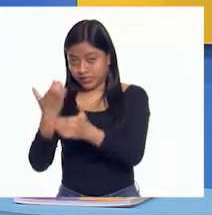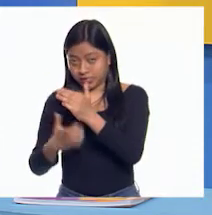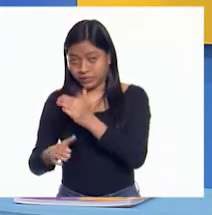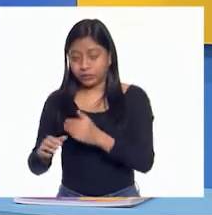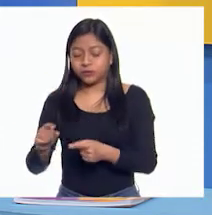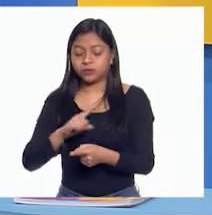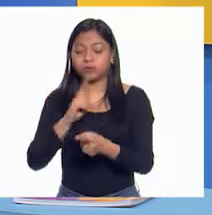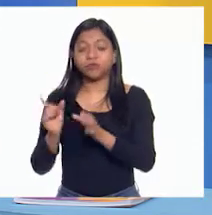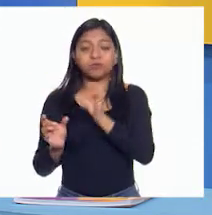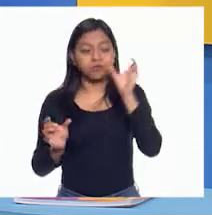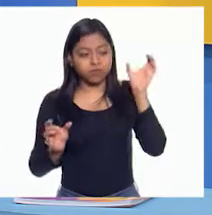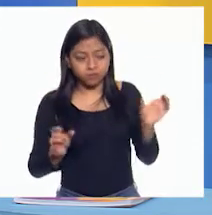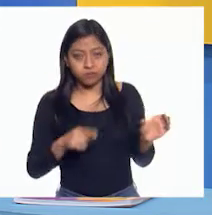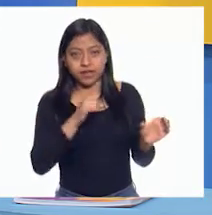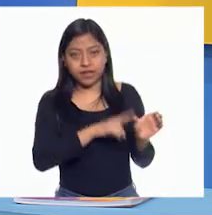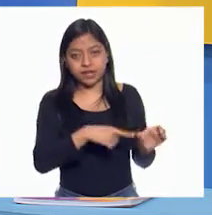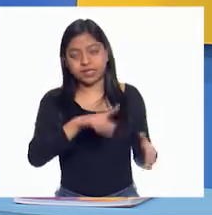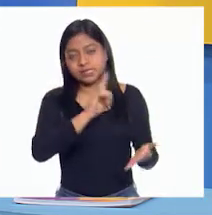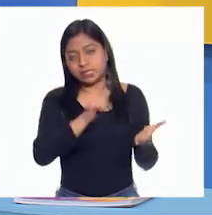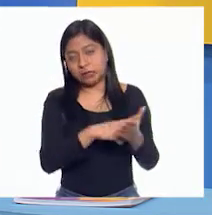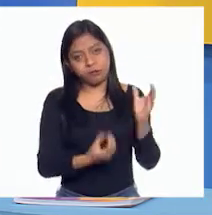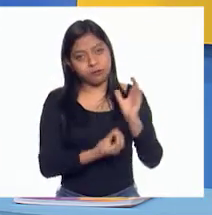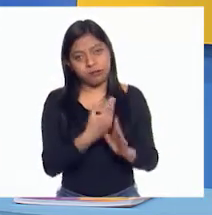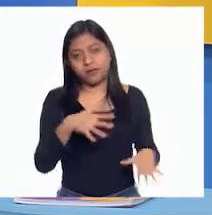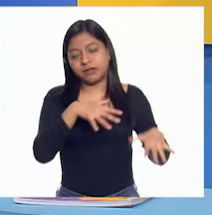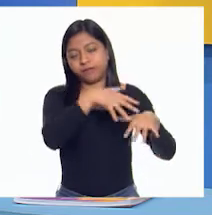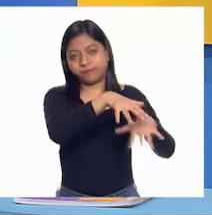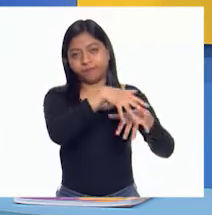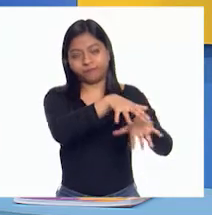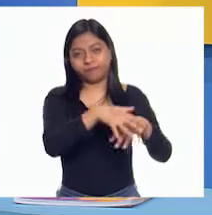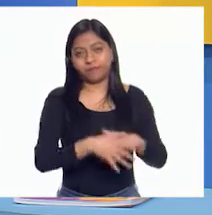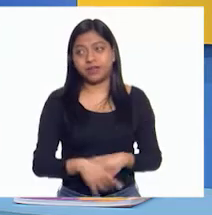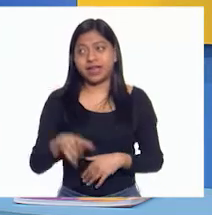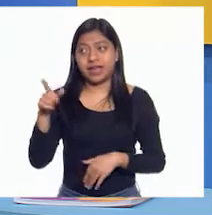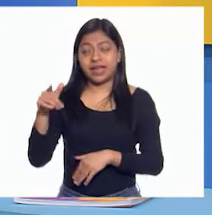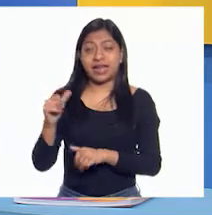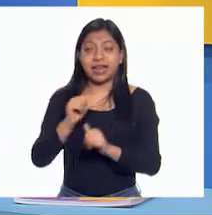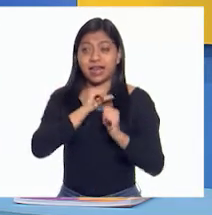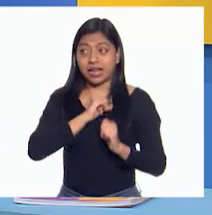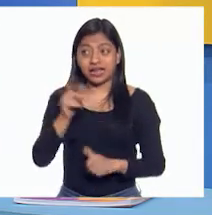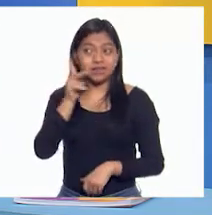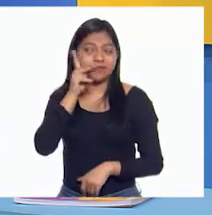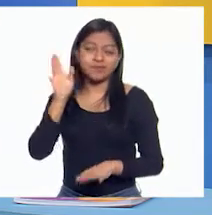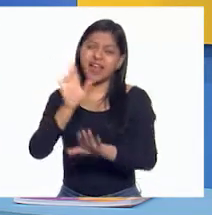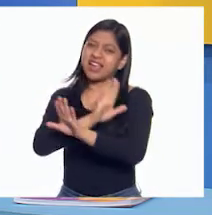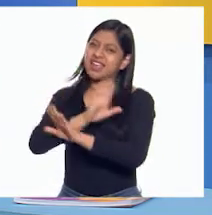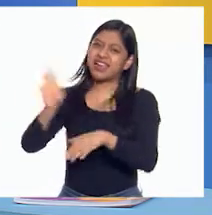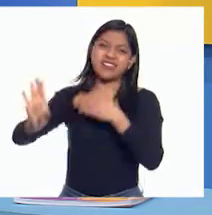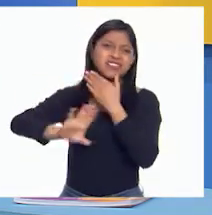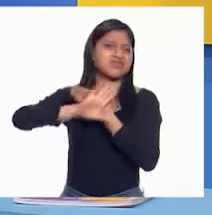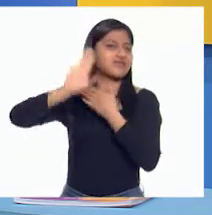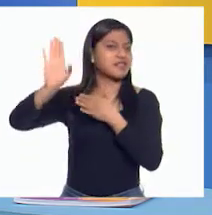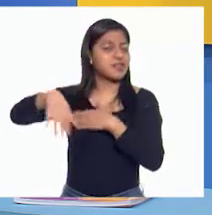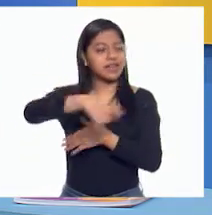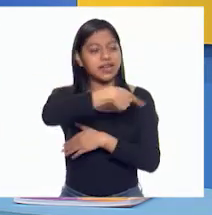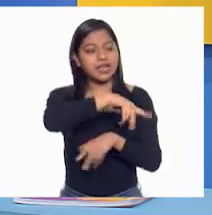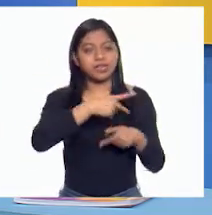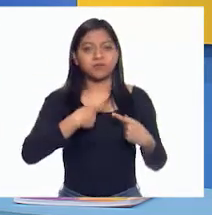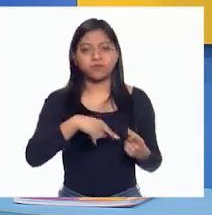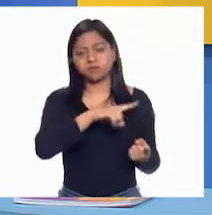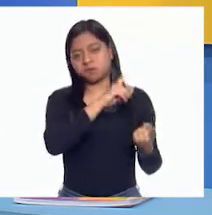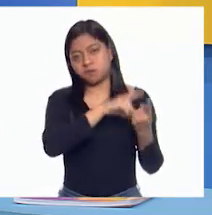romana, y la iglesia protestante. La autoridad máxima del Papa fue cuestionada y rechazada por protestantes como